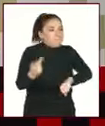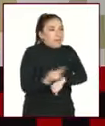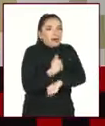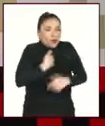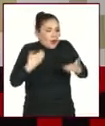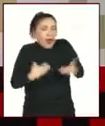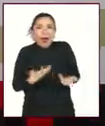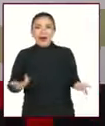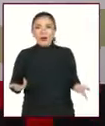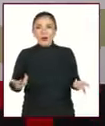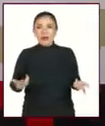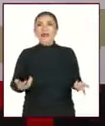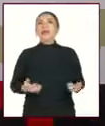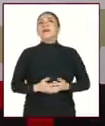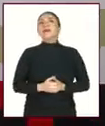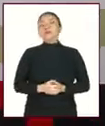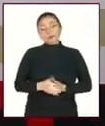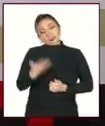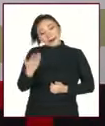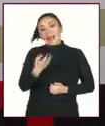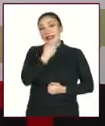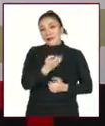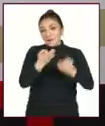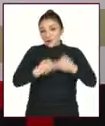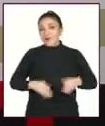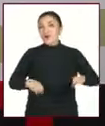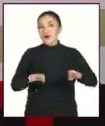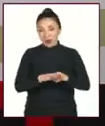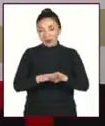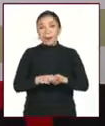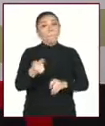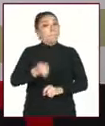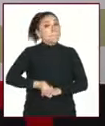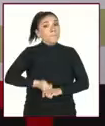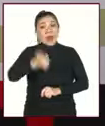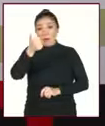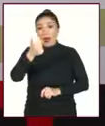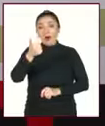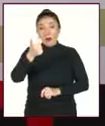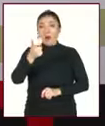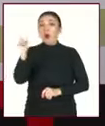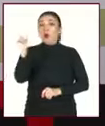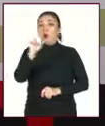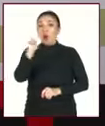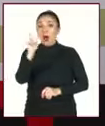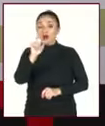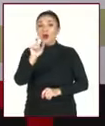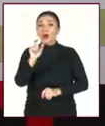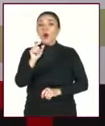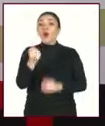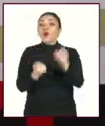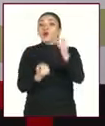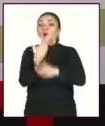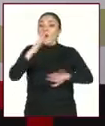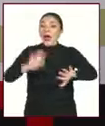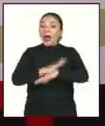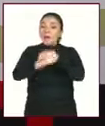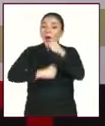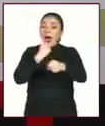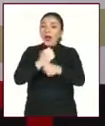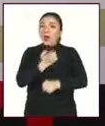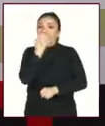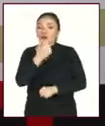Bueno, aquí pues es importante, de entrada, cuando entran a un ciclo escolar siempre se pide